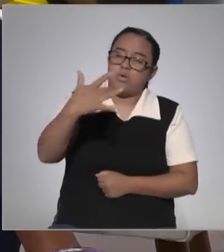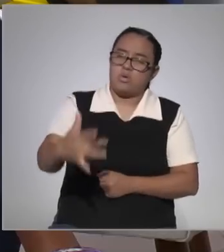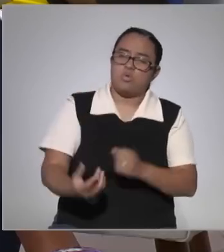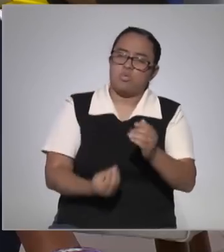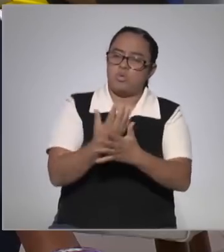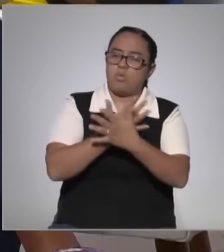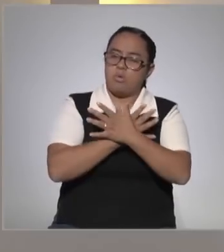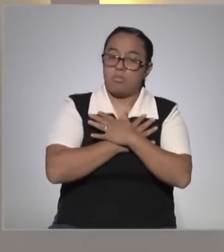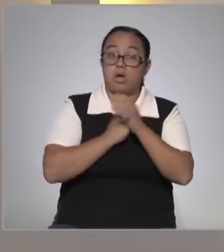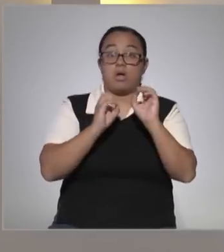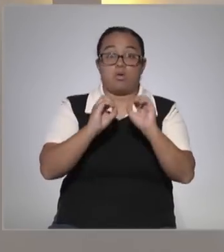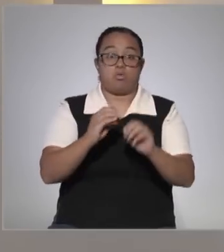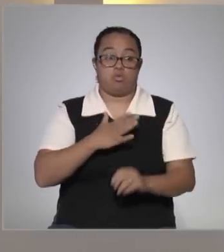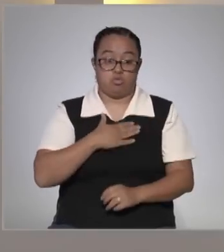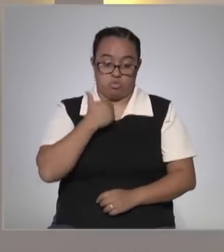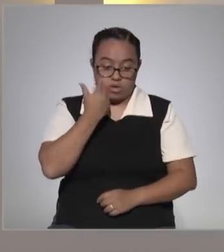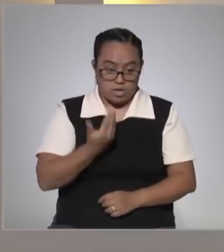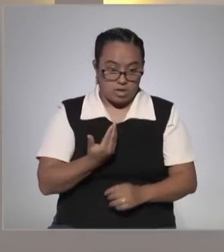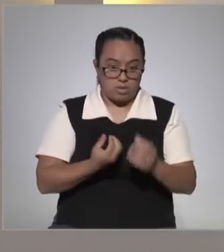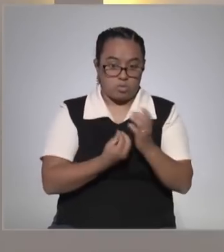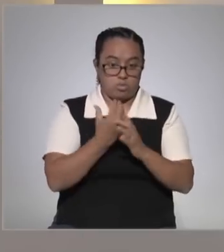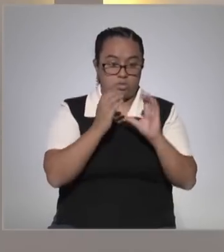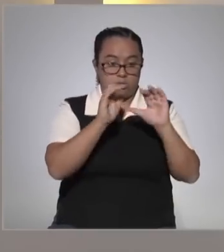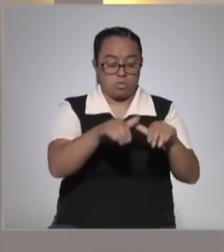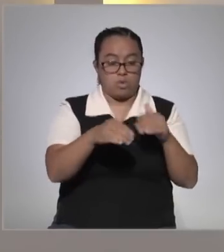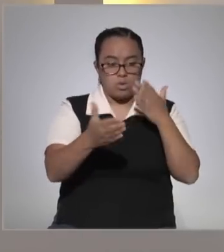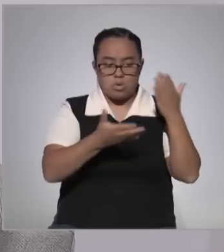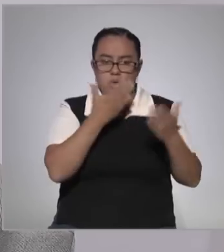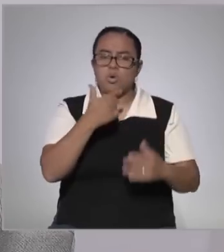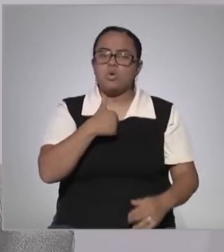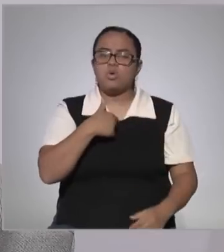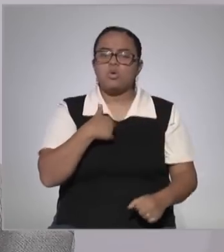estudiar, ¿qué quiero?